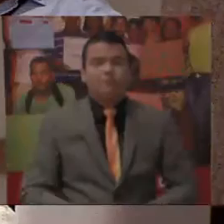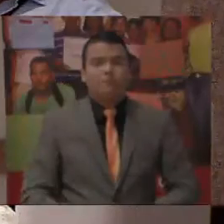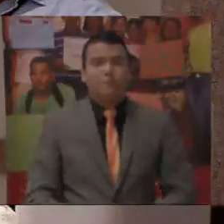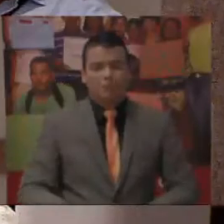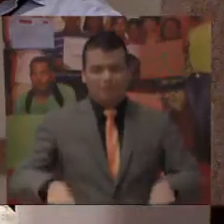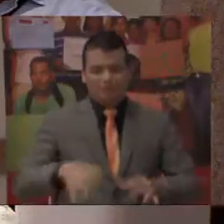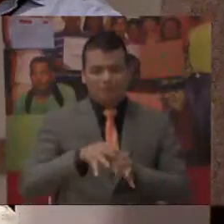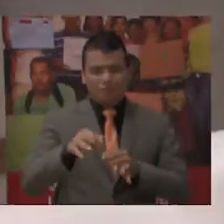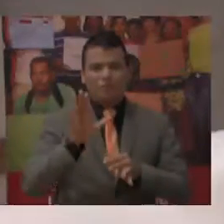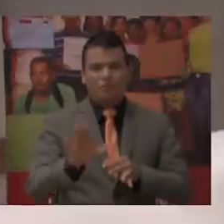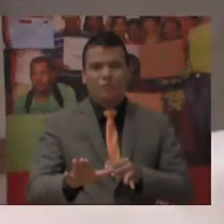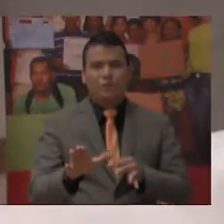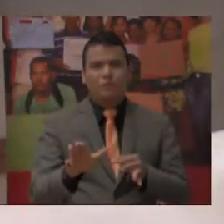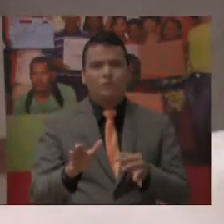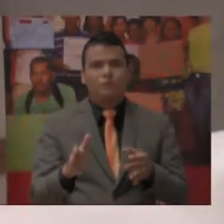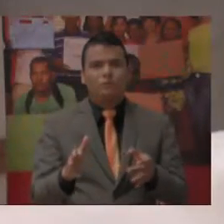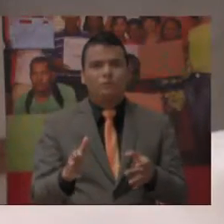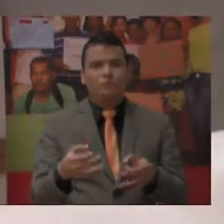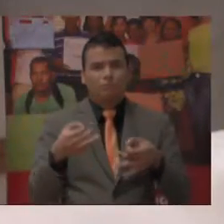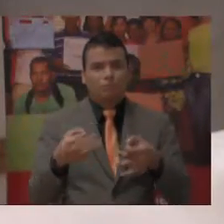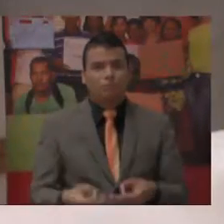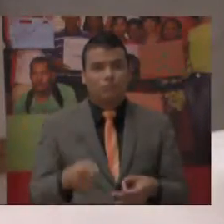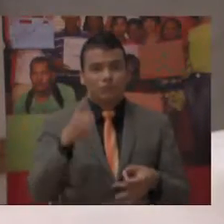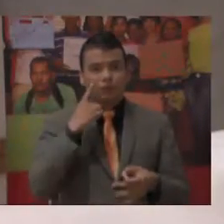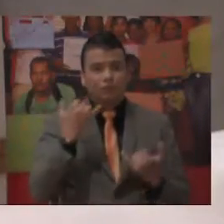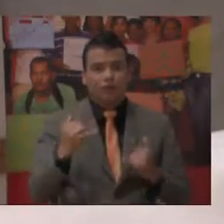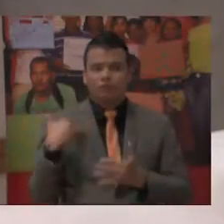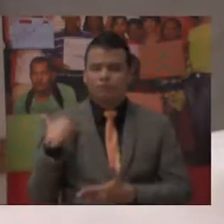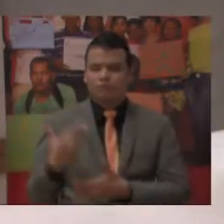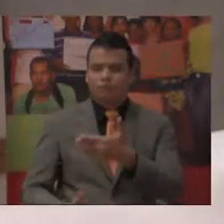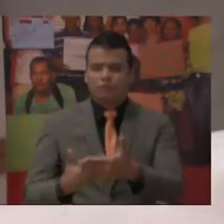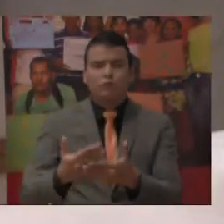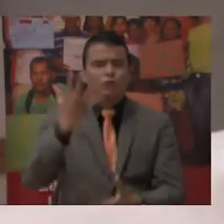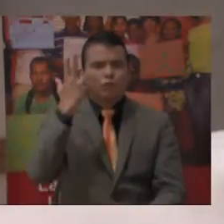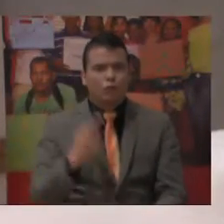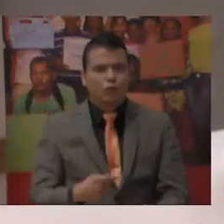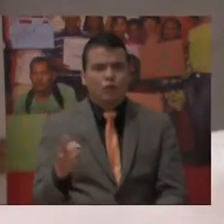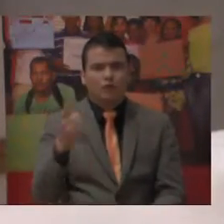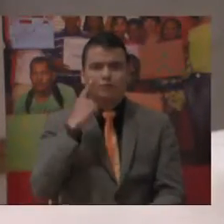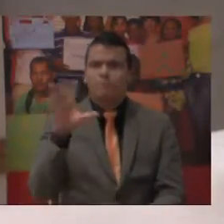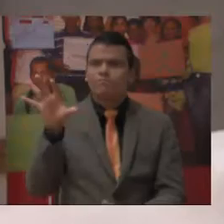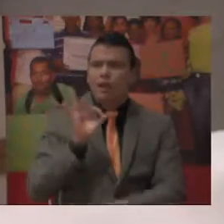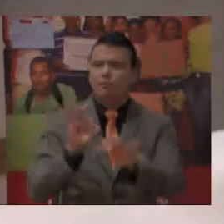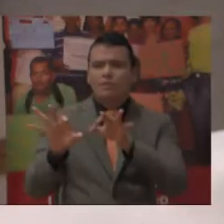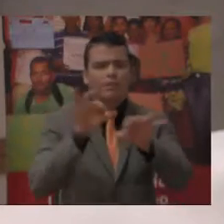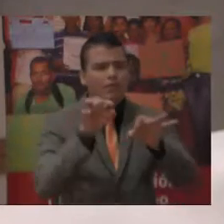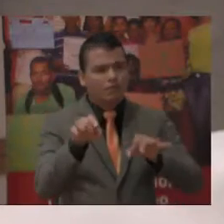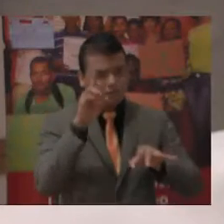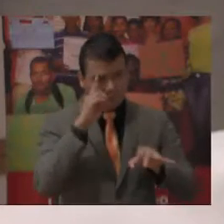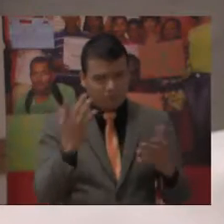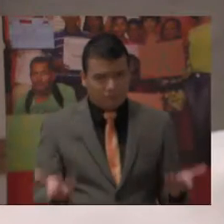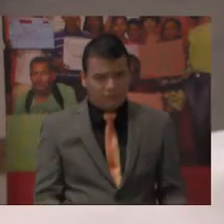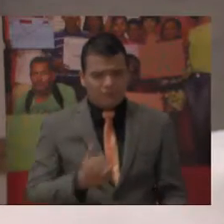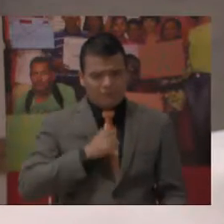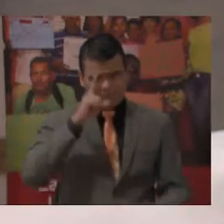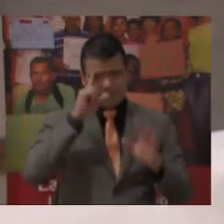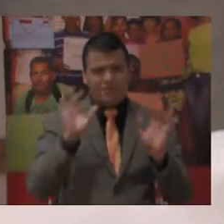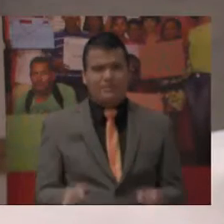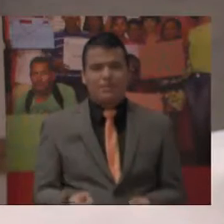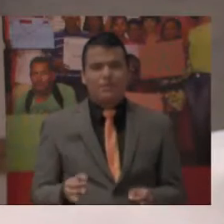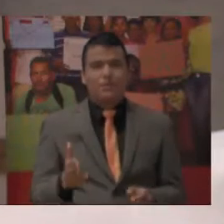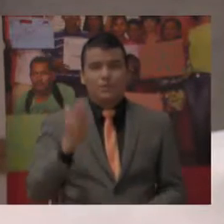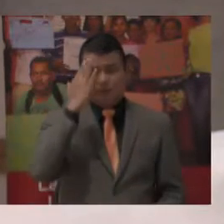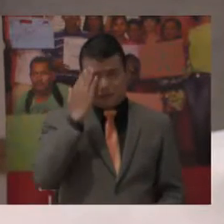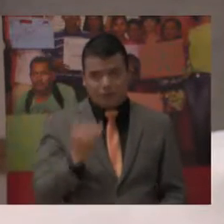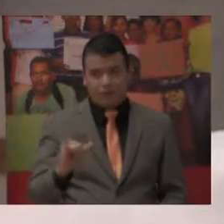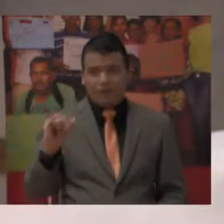este municipio está en plan de poderle dar todos los días mayores posibilidades. Yo en eso soy un pleno convencido de que